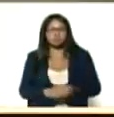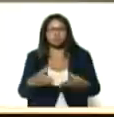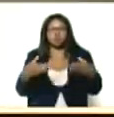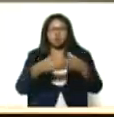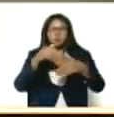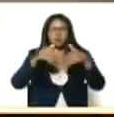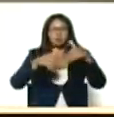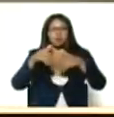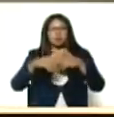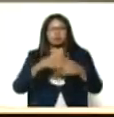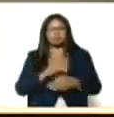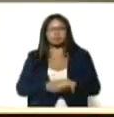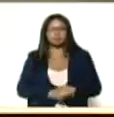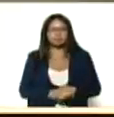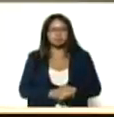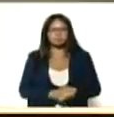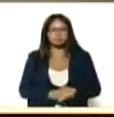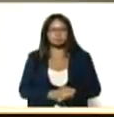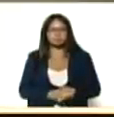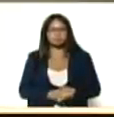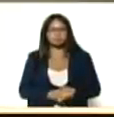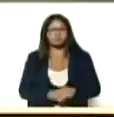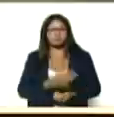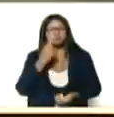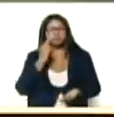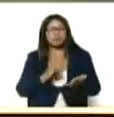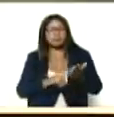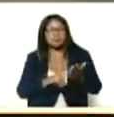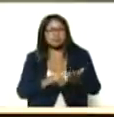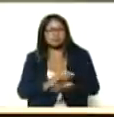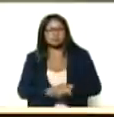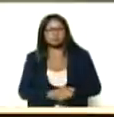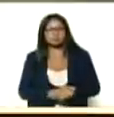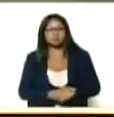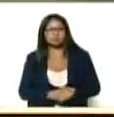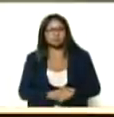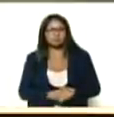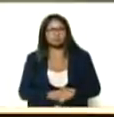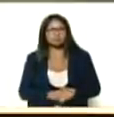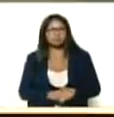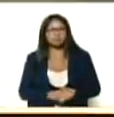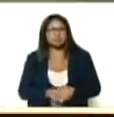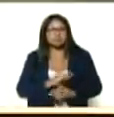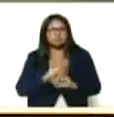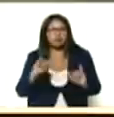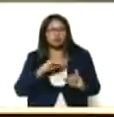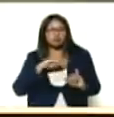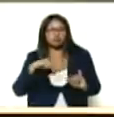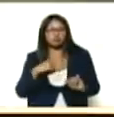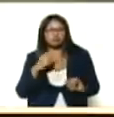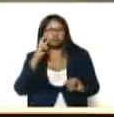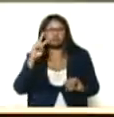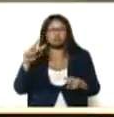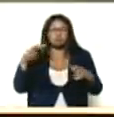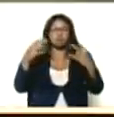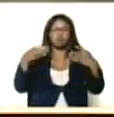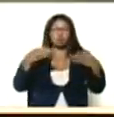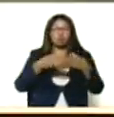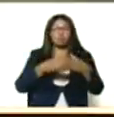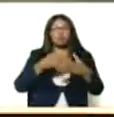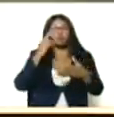Electoral, ¿verdad? Igualmente, bueno, ya hemos activado, atención a las VC,